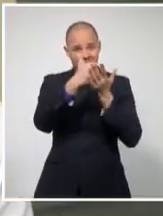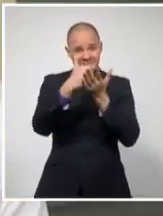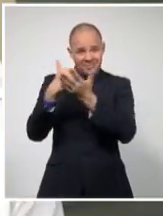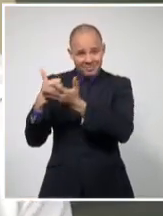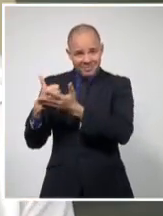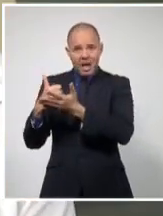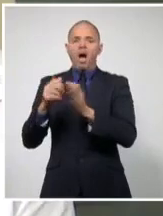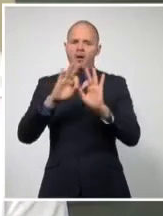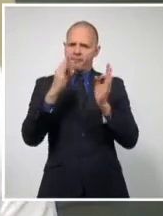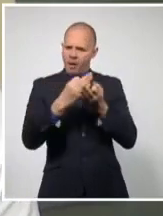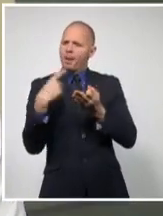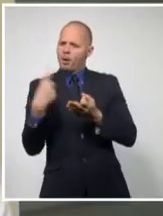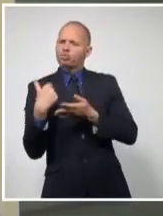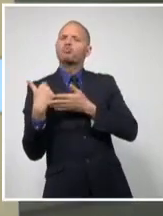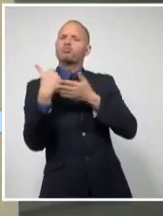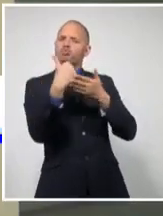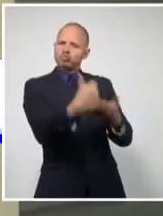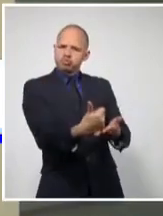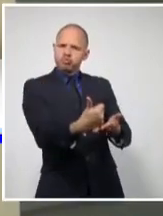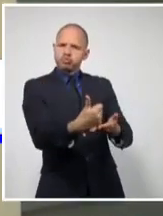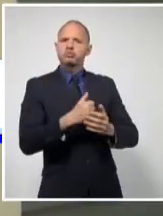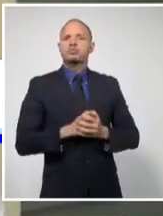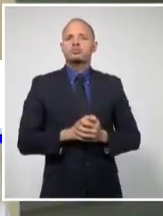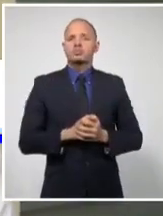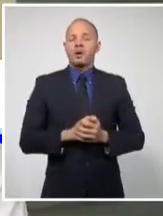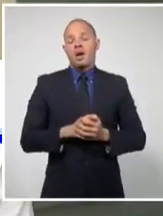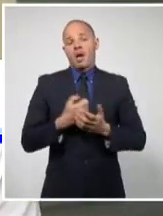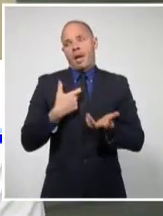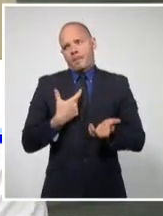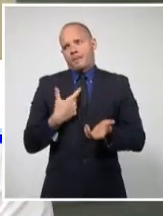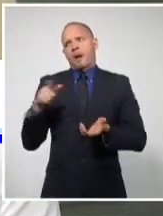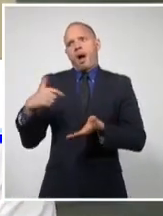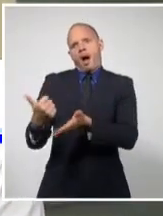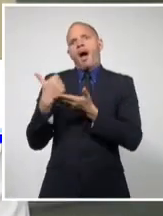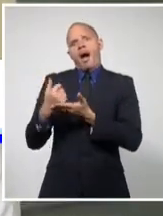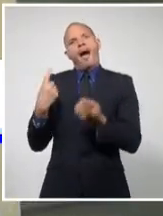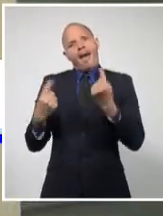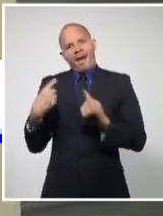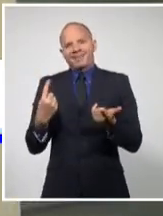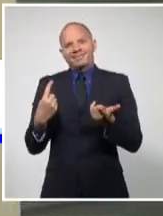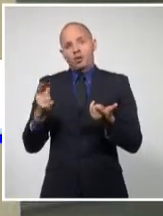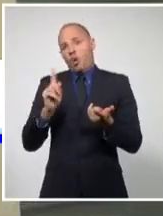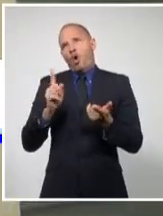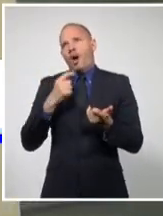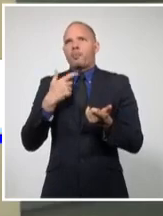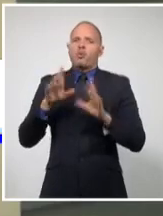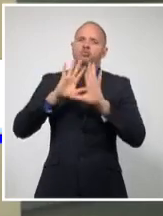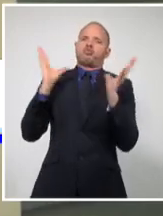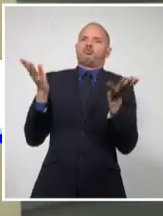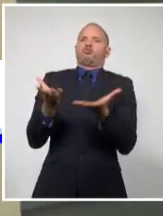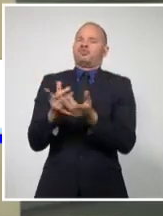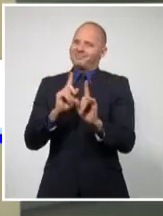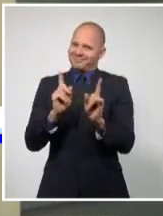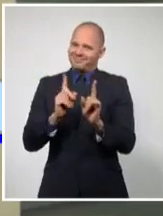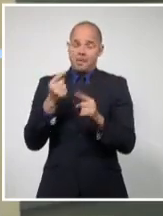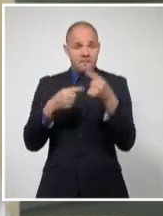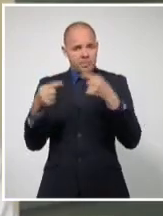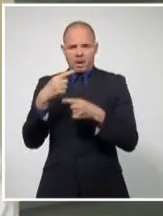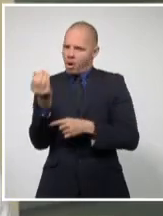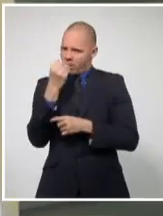evacuación. Nos ayuda a suplir las necesidades básicas, no todas, pero la gran mayoría, principalmente la alimentación, y esto nos ayudaría a